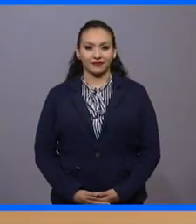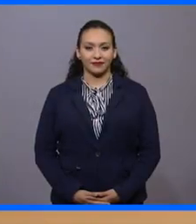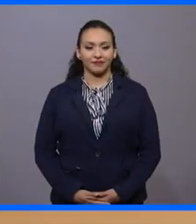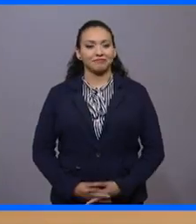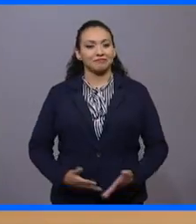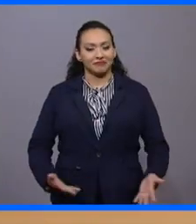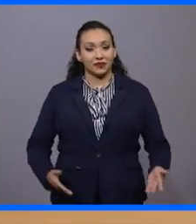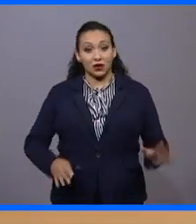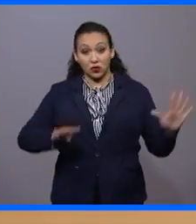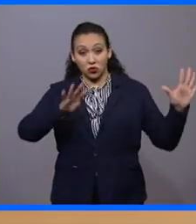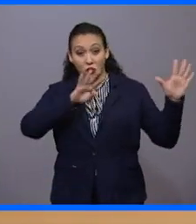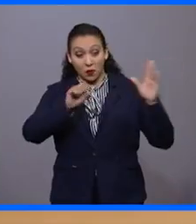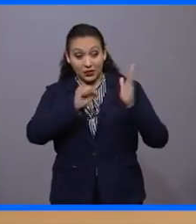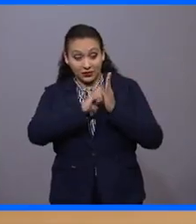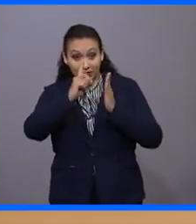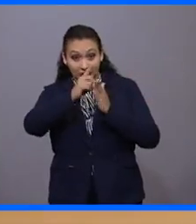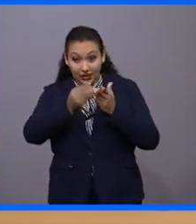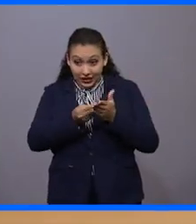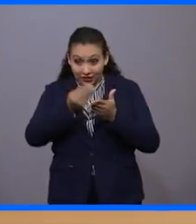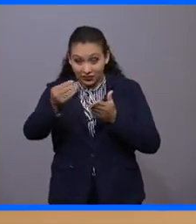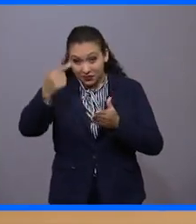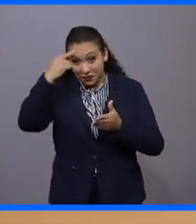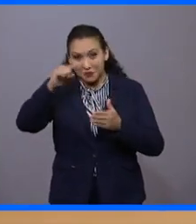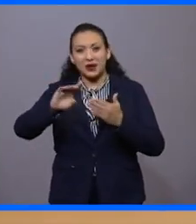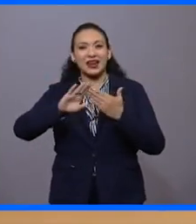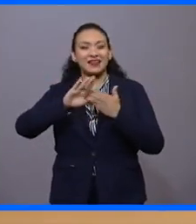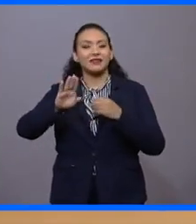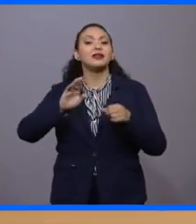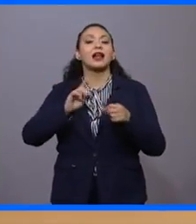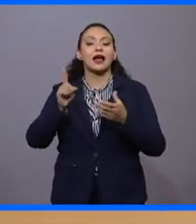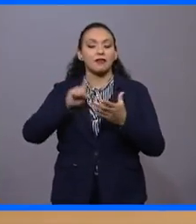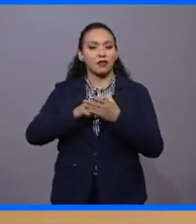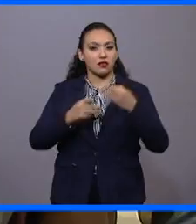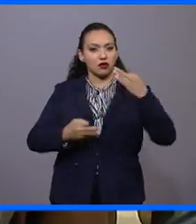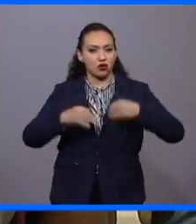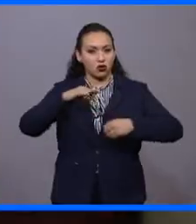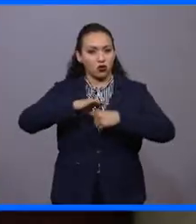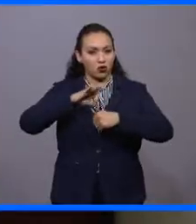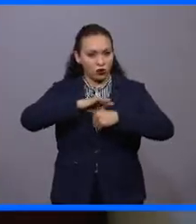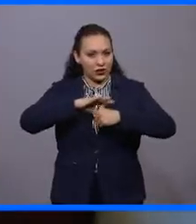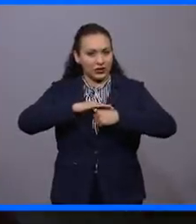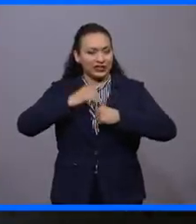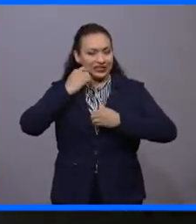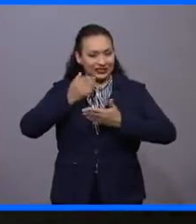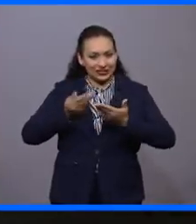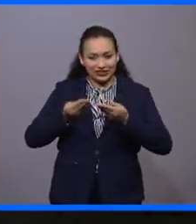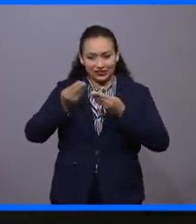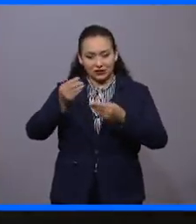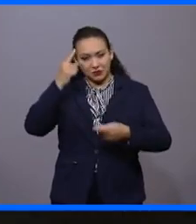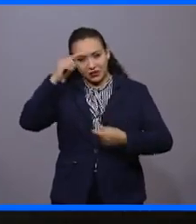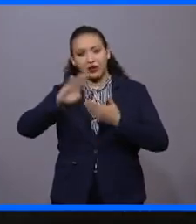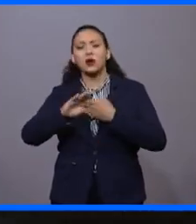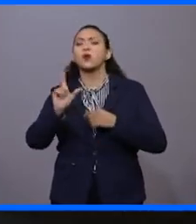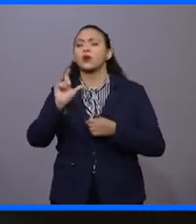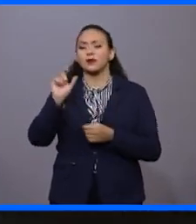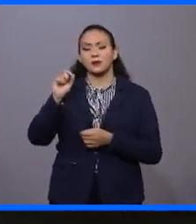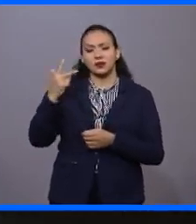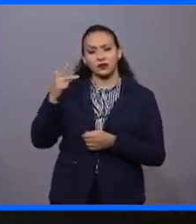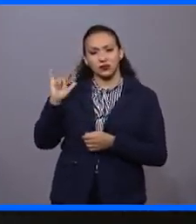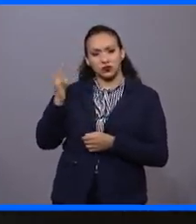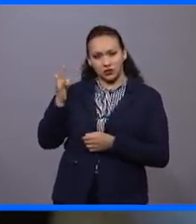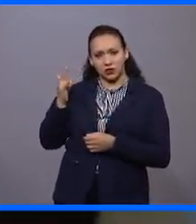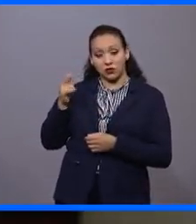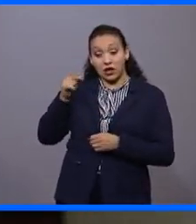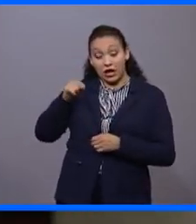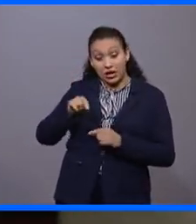Más de 900 solicitudes de impedimento se han acumulado en el Tribunal Electoral del Poder Judicial de la Federación desde el 28 de julio,